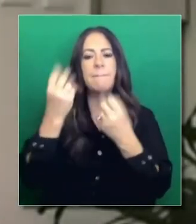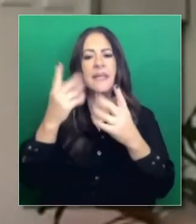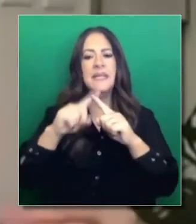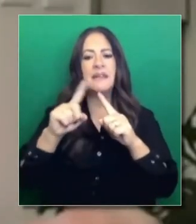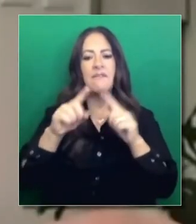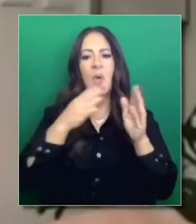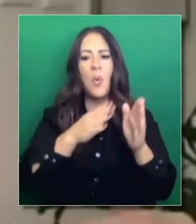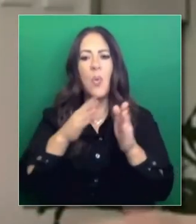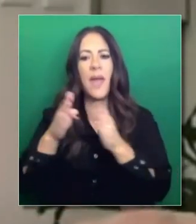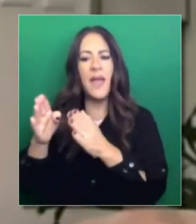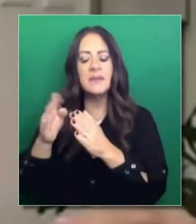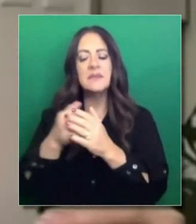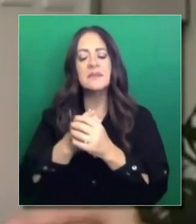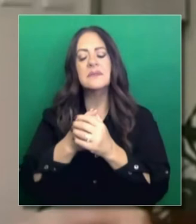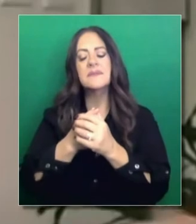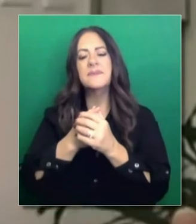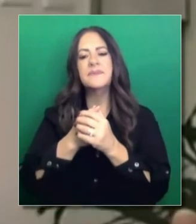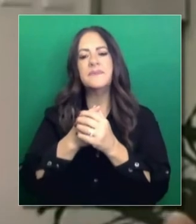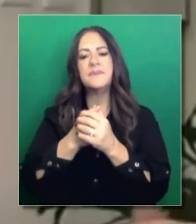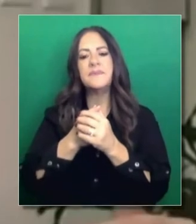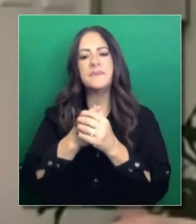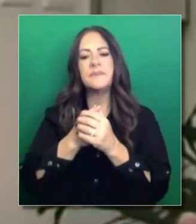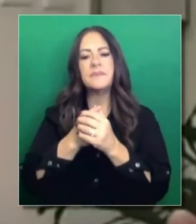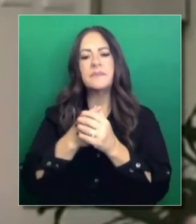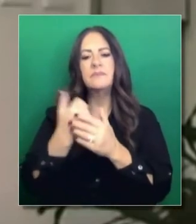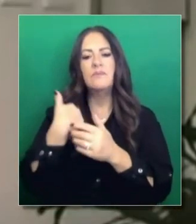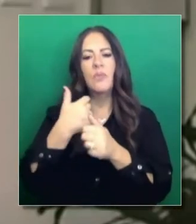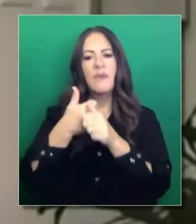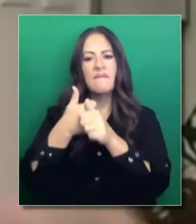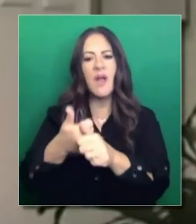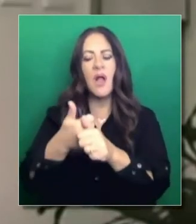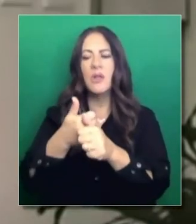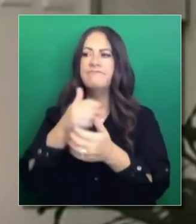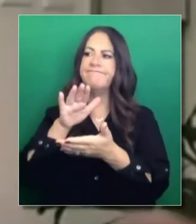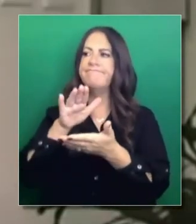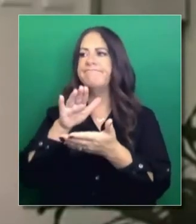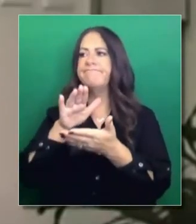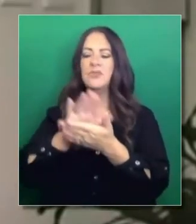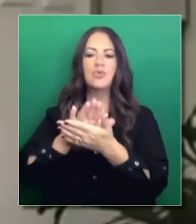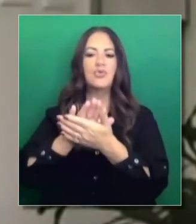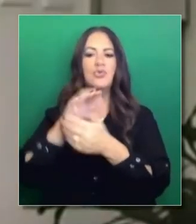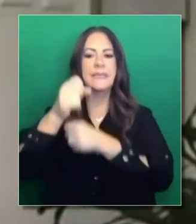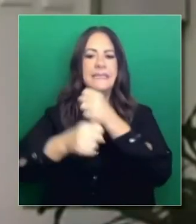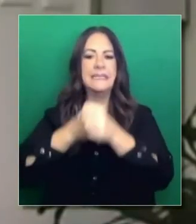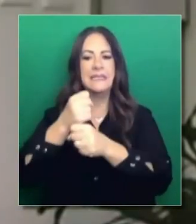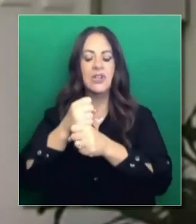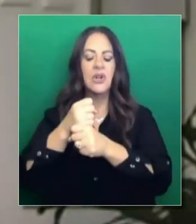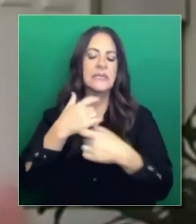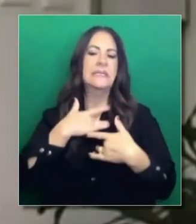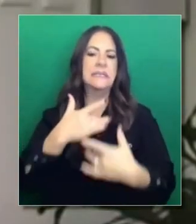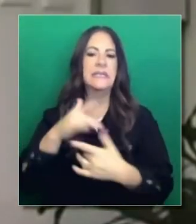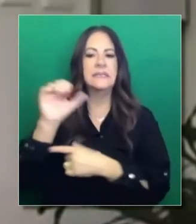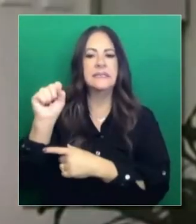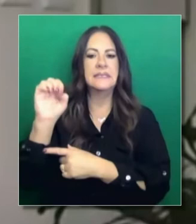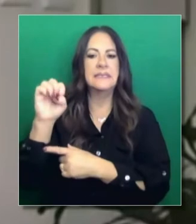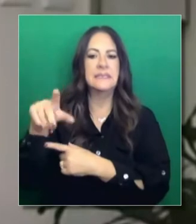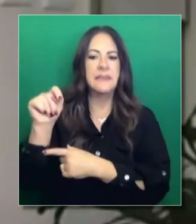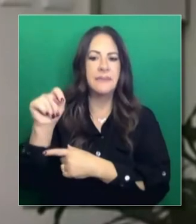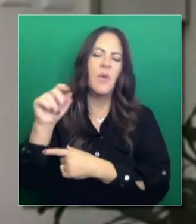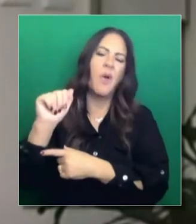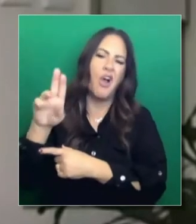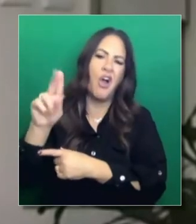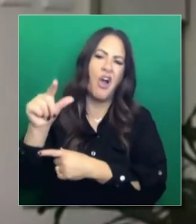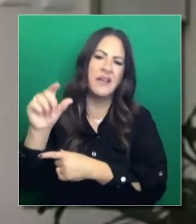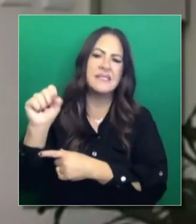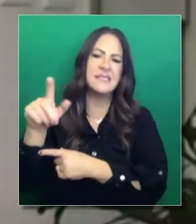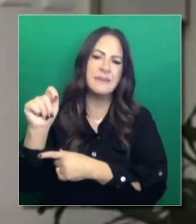escolar debe ser concebido de otra manera. O sea, debemos ir elaborando un nuevo calendario escolar.